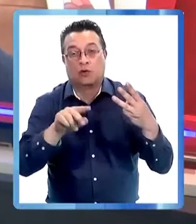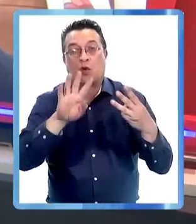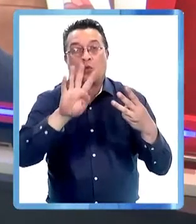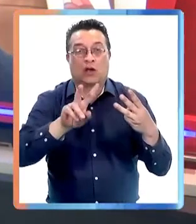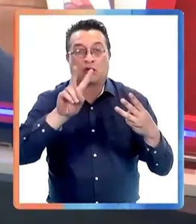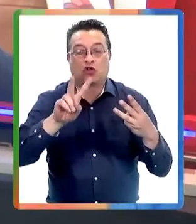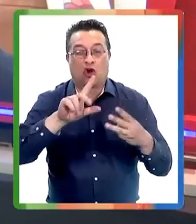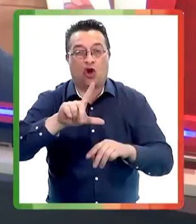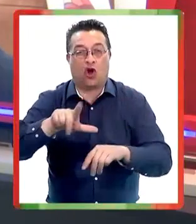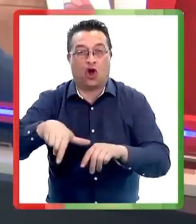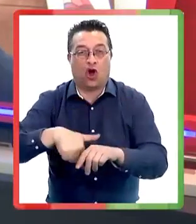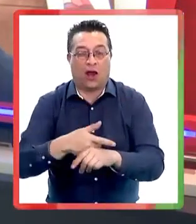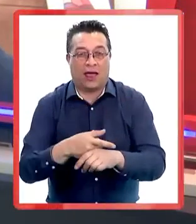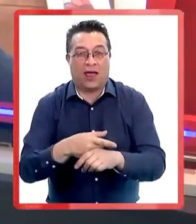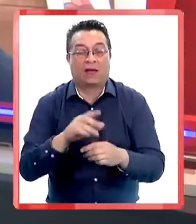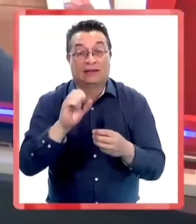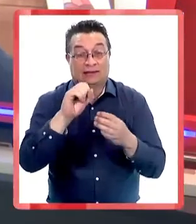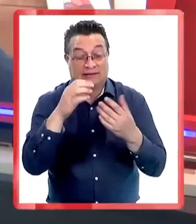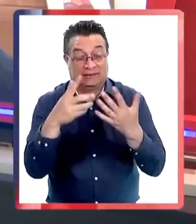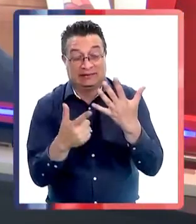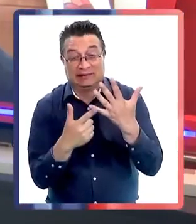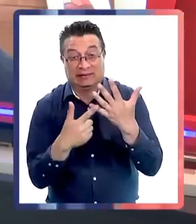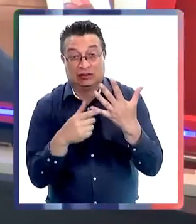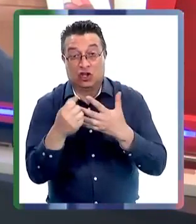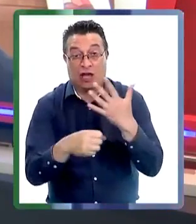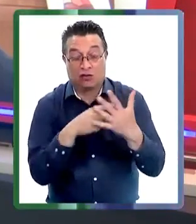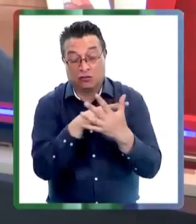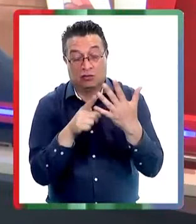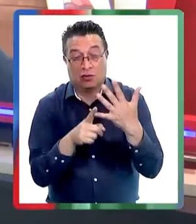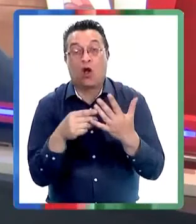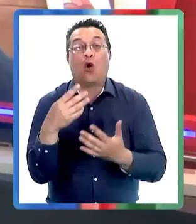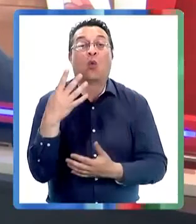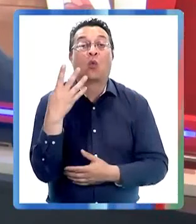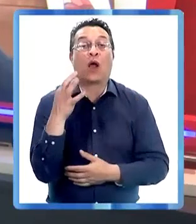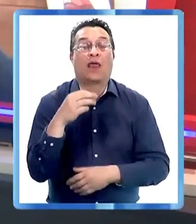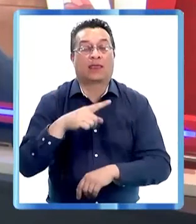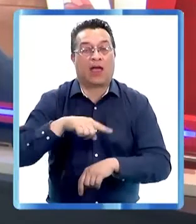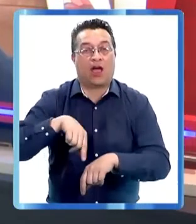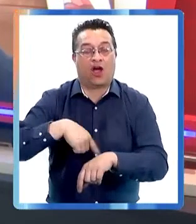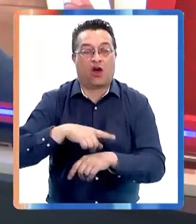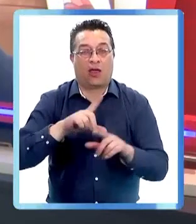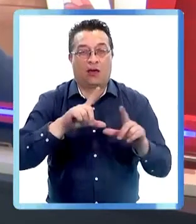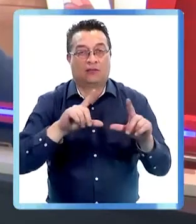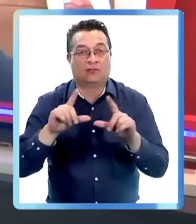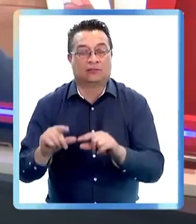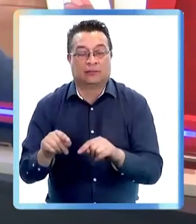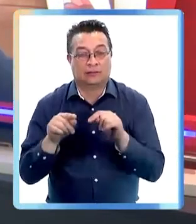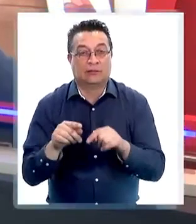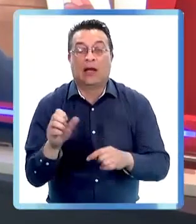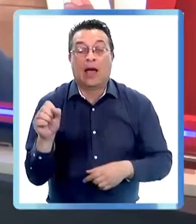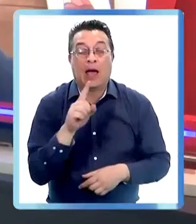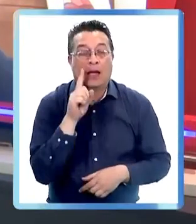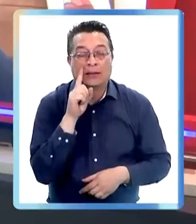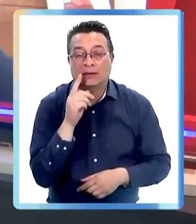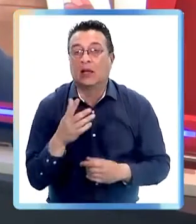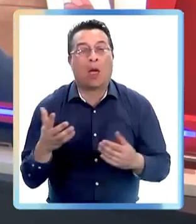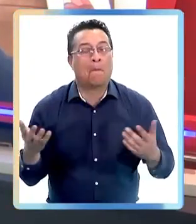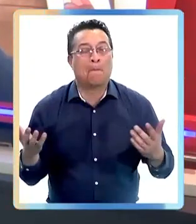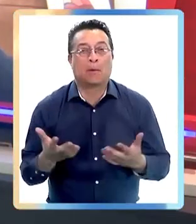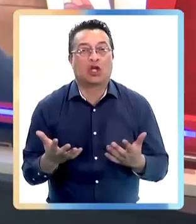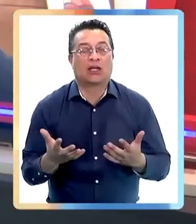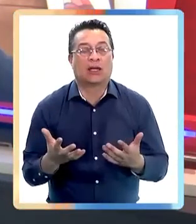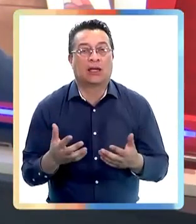42 horas laborales y al quinto año va a estar en 40 horas laborales. Y esto lo hacemos así